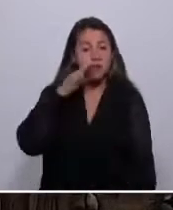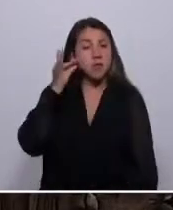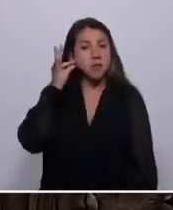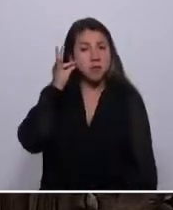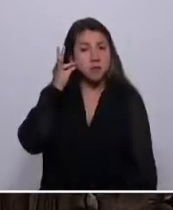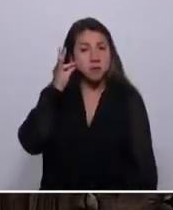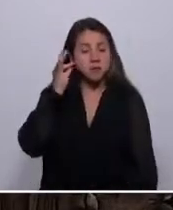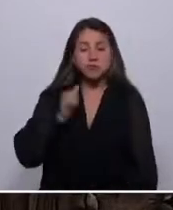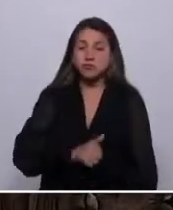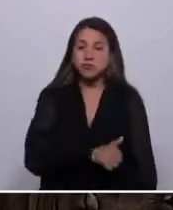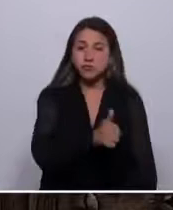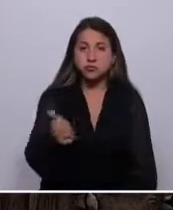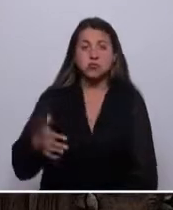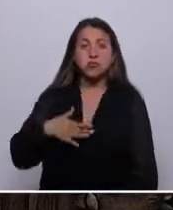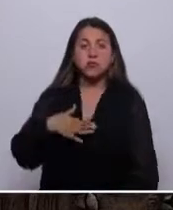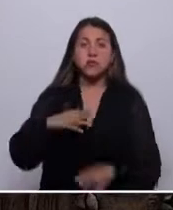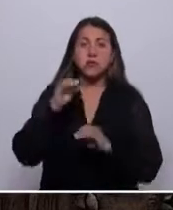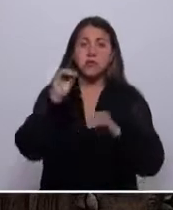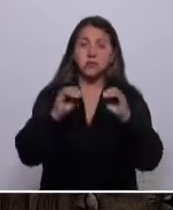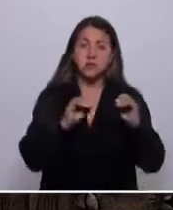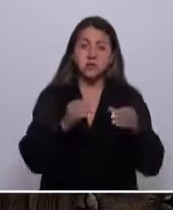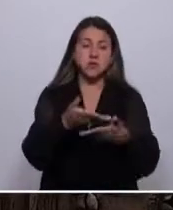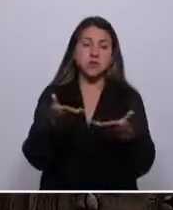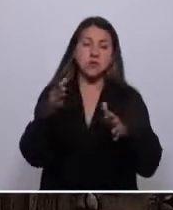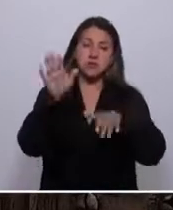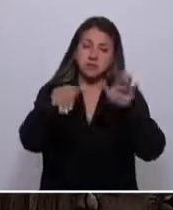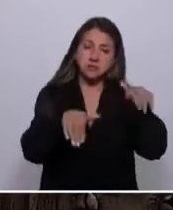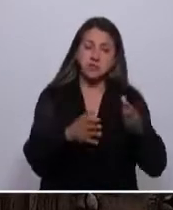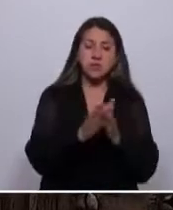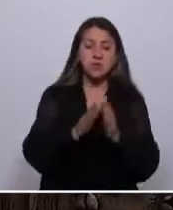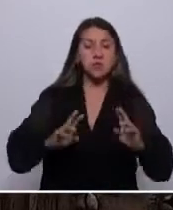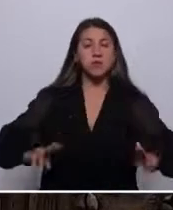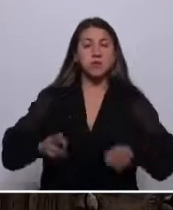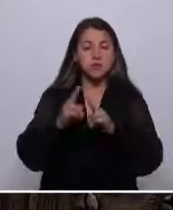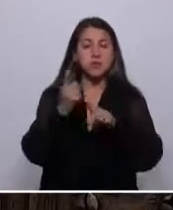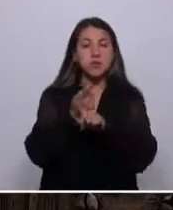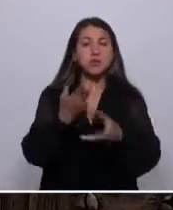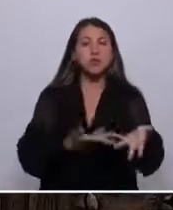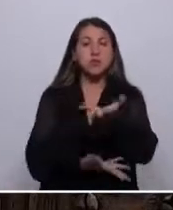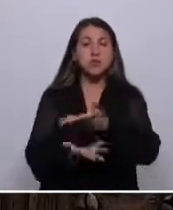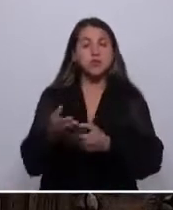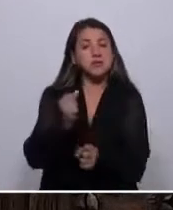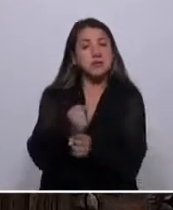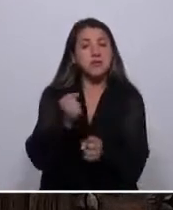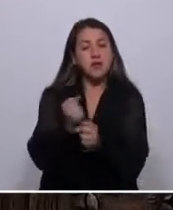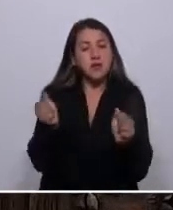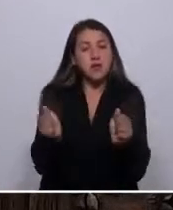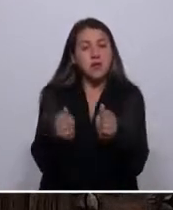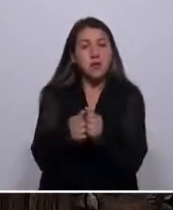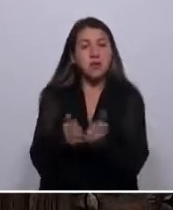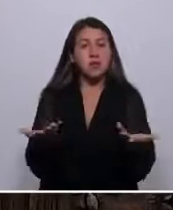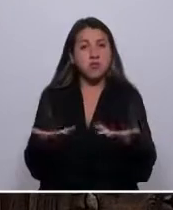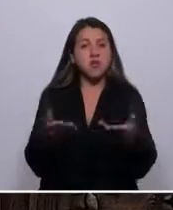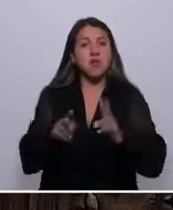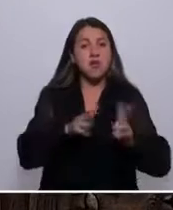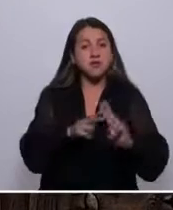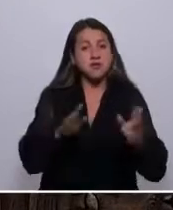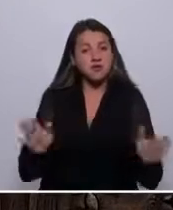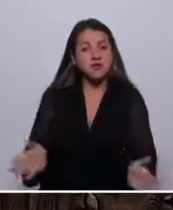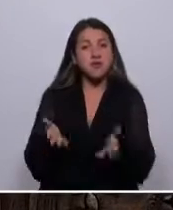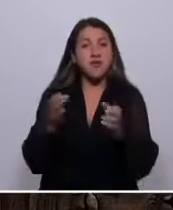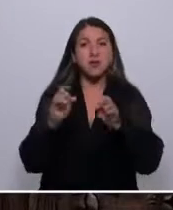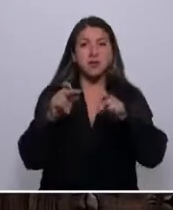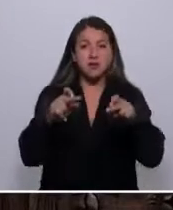chilenas, les quiero hacer un llamado a construir unidad, a trabajar en conjunto por generar oportunidades